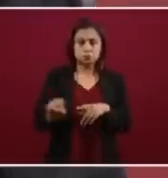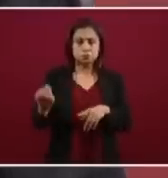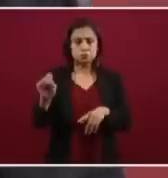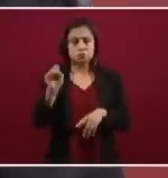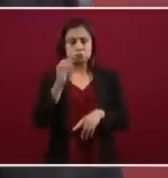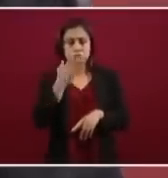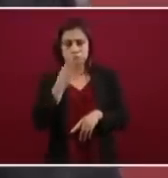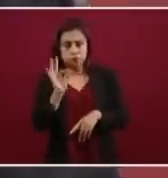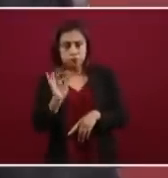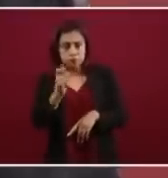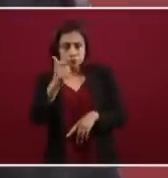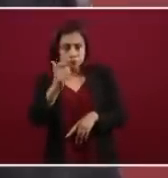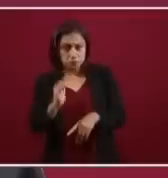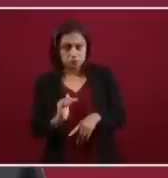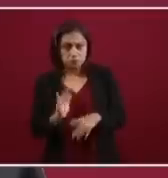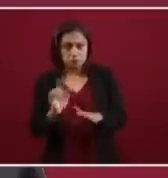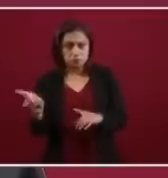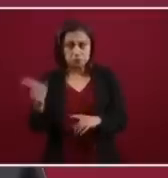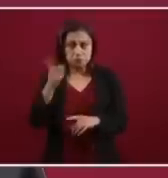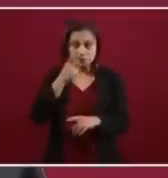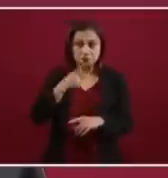Por eso digo, tengo otros datos.